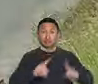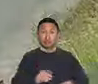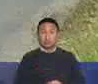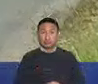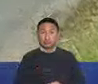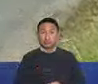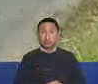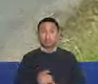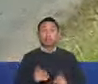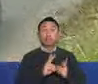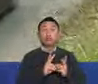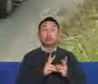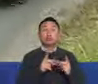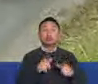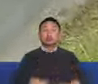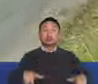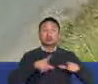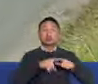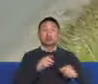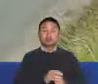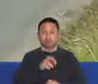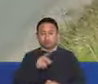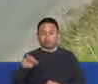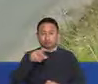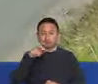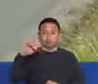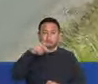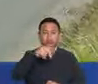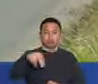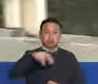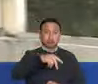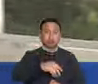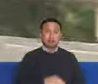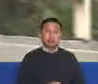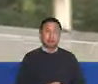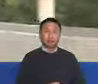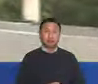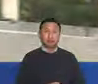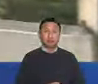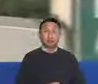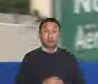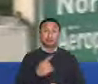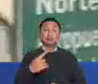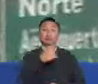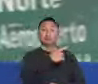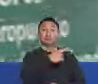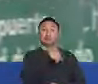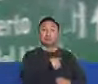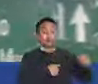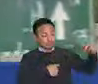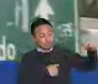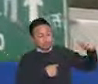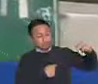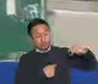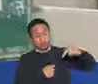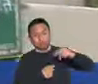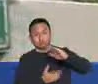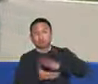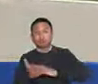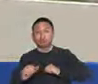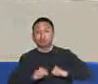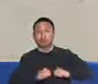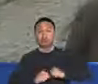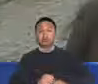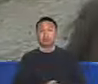embargo, los vecinos del sector caminan por un paso improvisado por un parque infantil o por este puente carrozable para dirigirse a sus